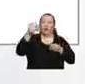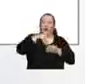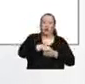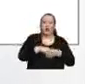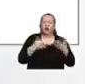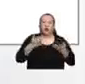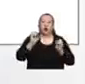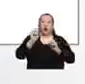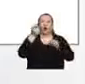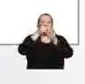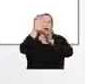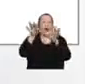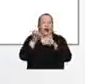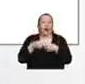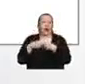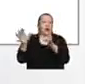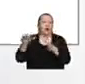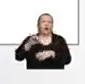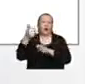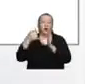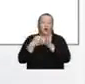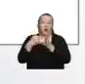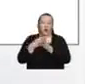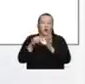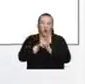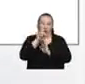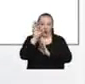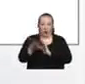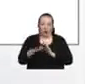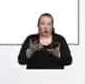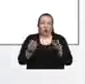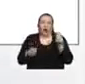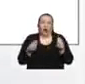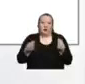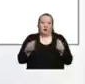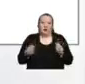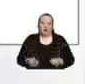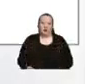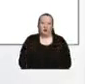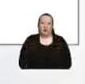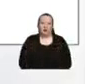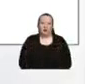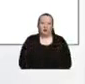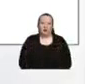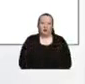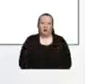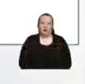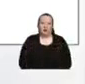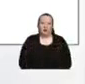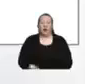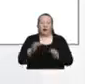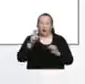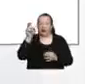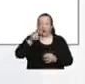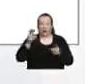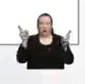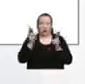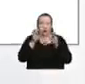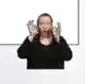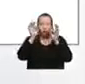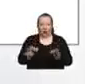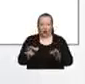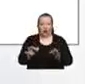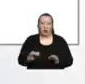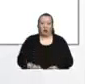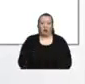estén impuestos a las donaciones se decidió sí mismo ningún planeta y se concreten es significa deshacer